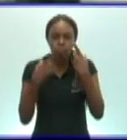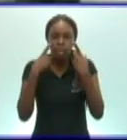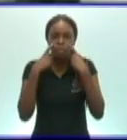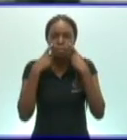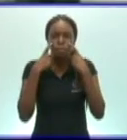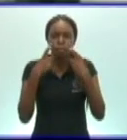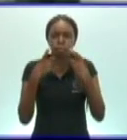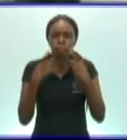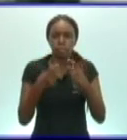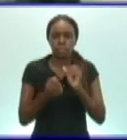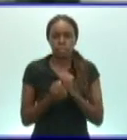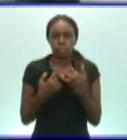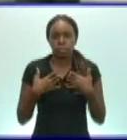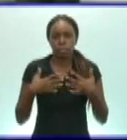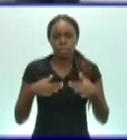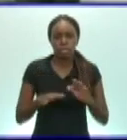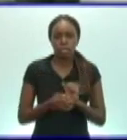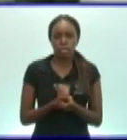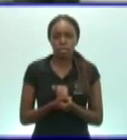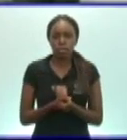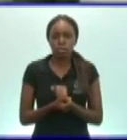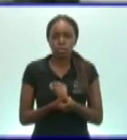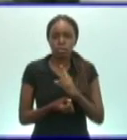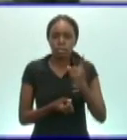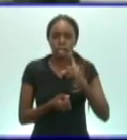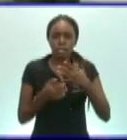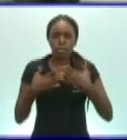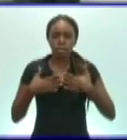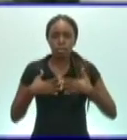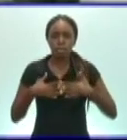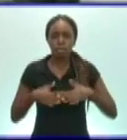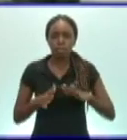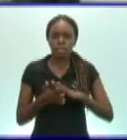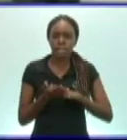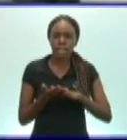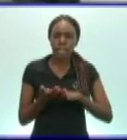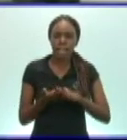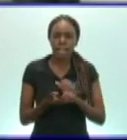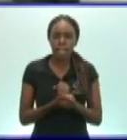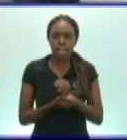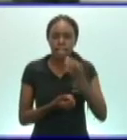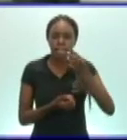mí, que no espera, sino que